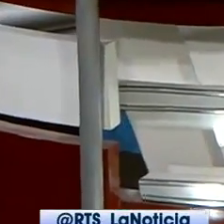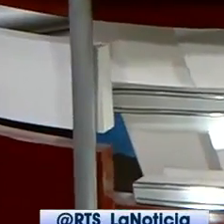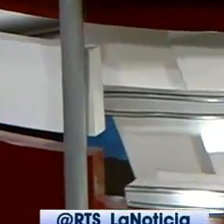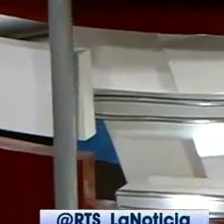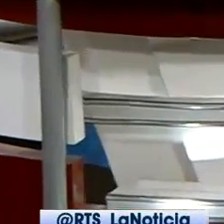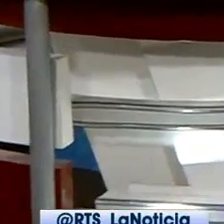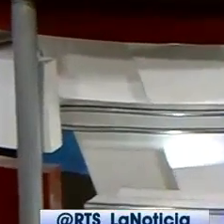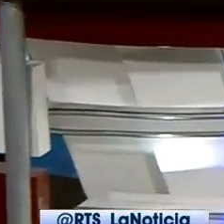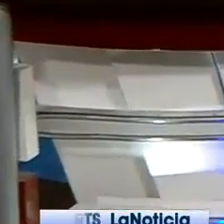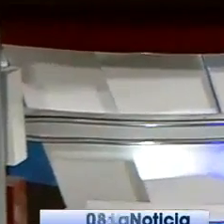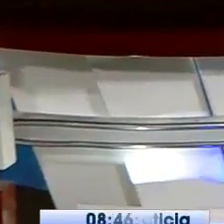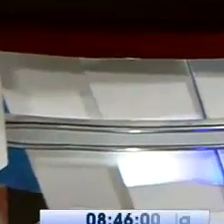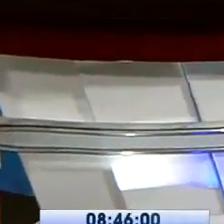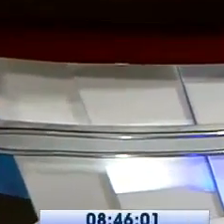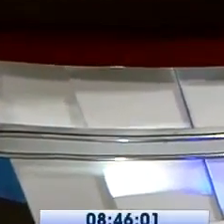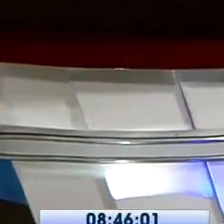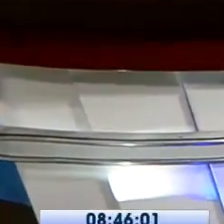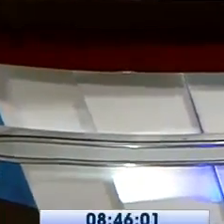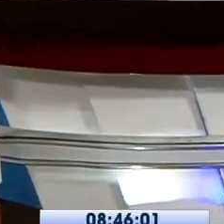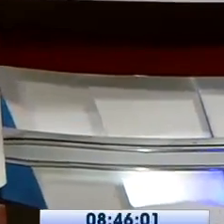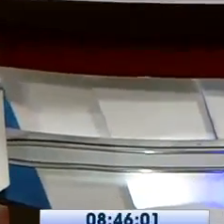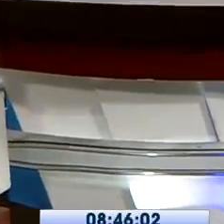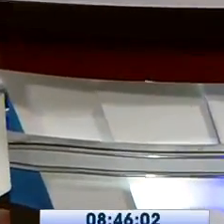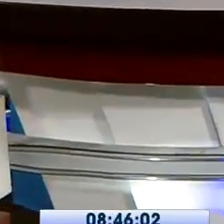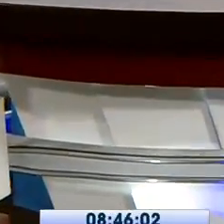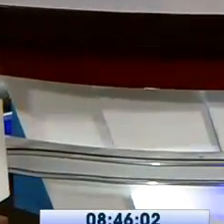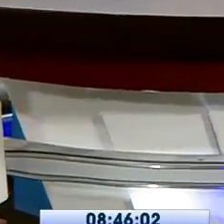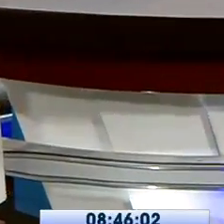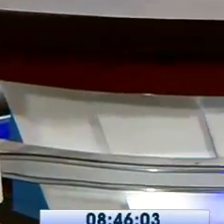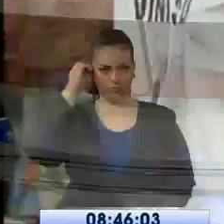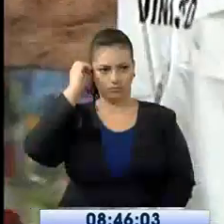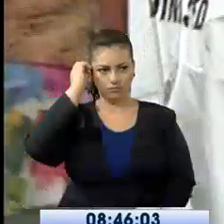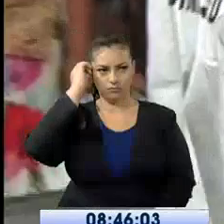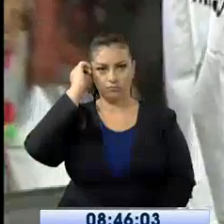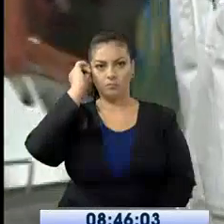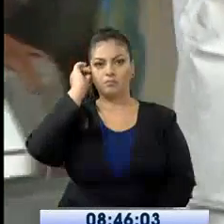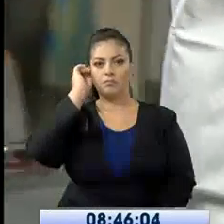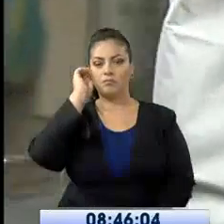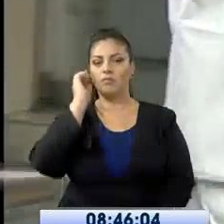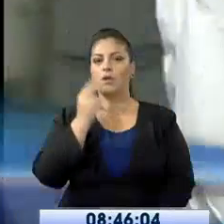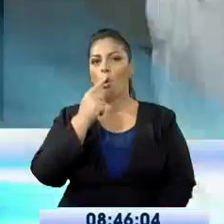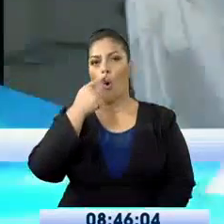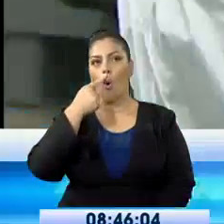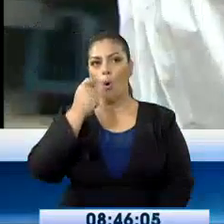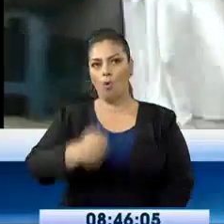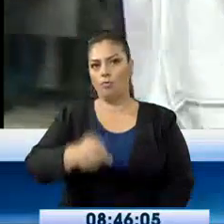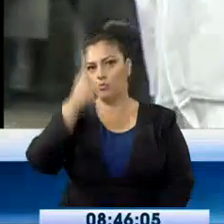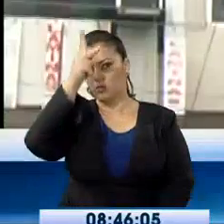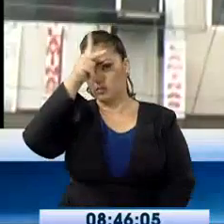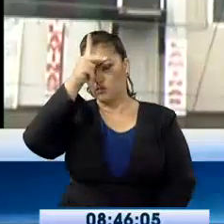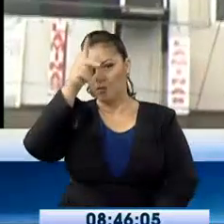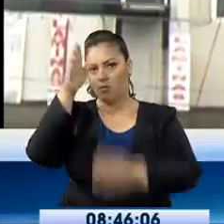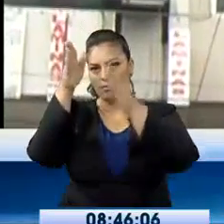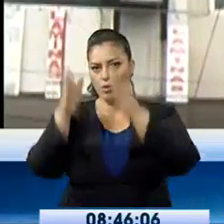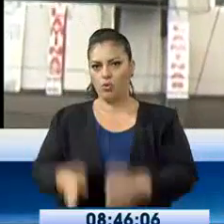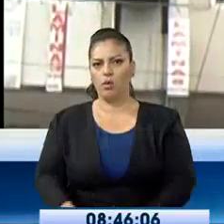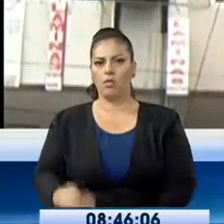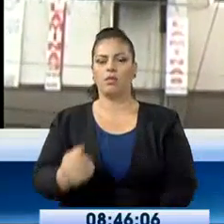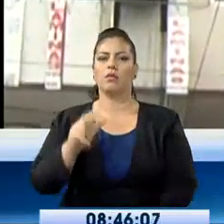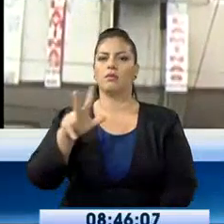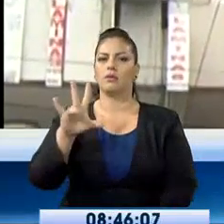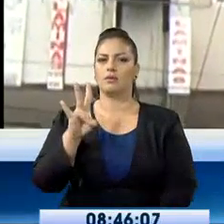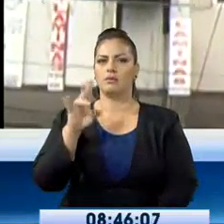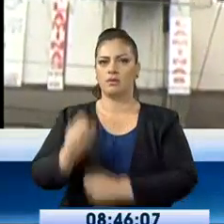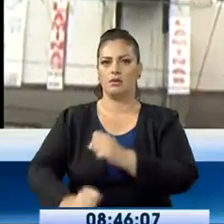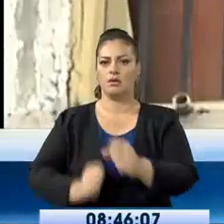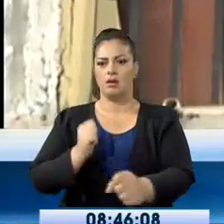Continuamos informando, un ciudadano peruano de aproximadamente 37 años de edad fue encontrado sin vida en un departamento en el centro de Guayaquil.